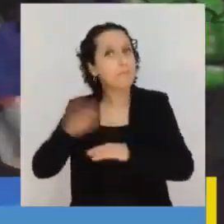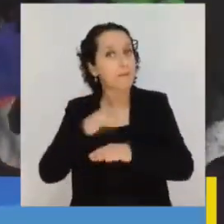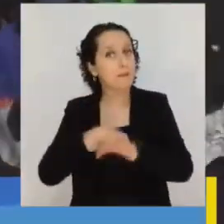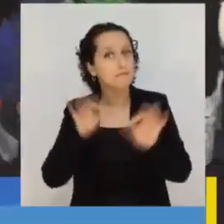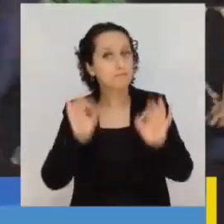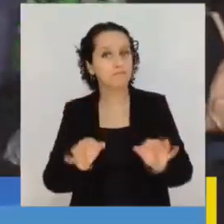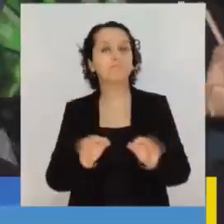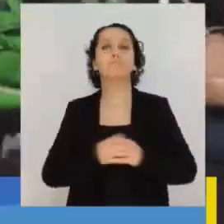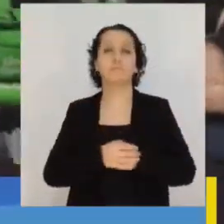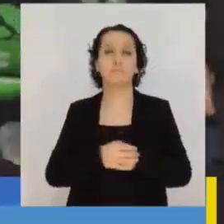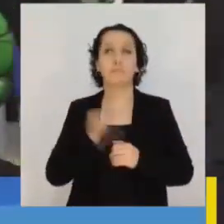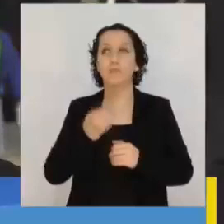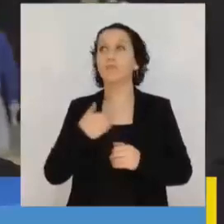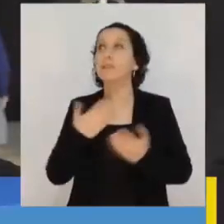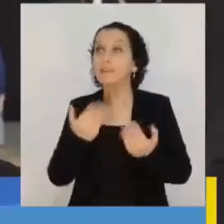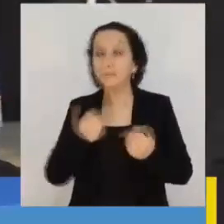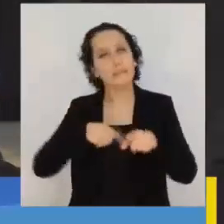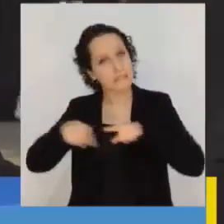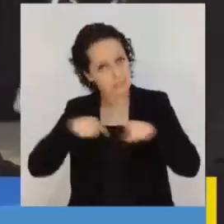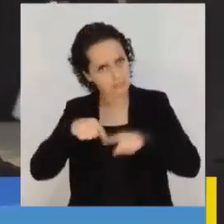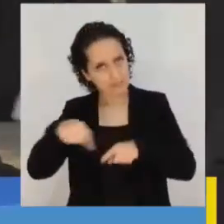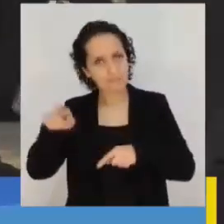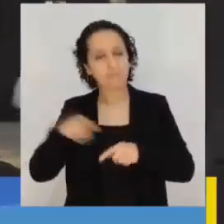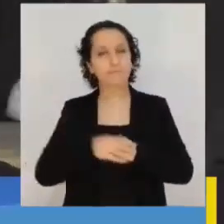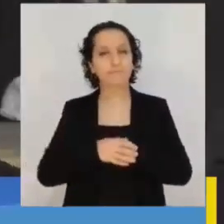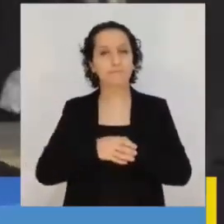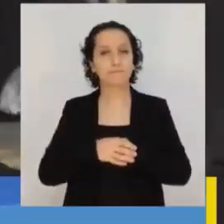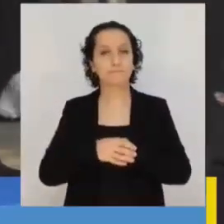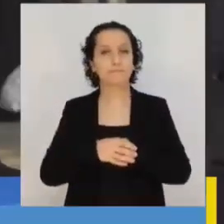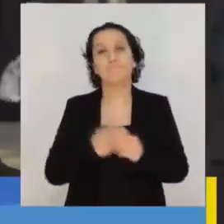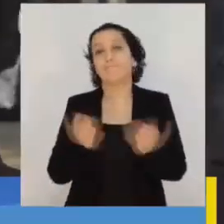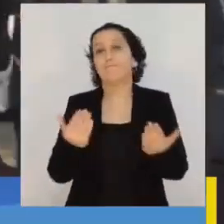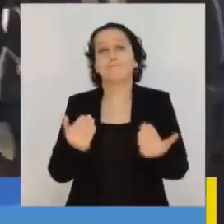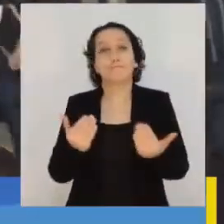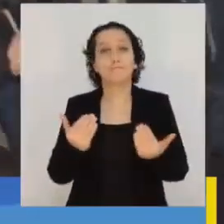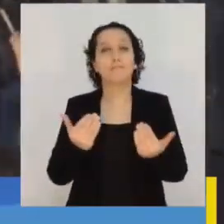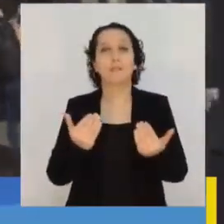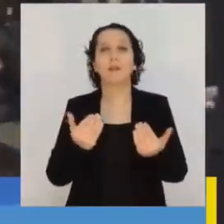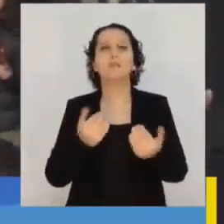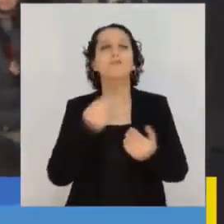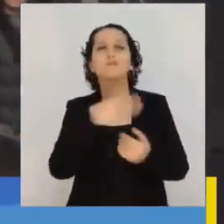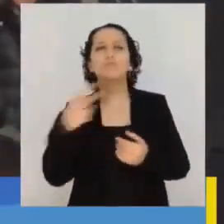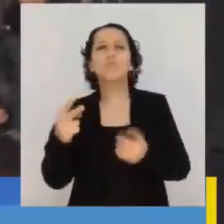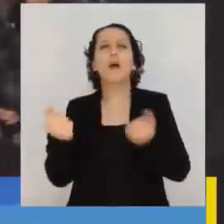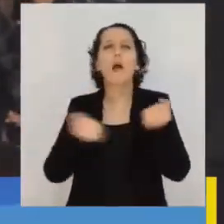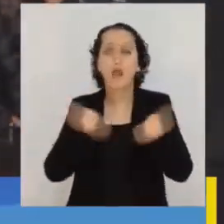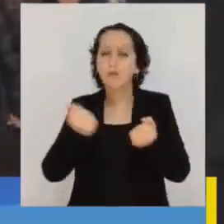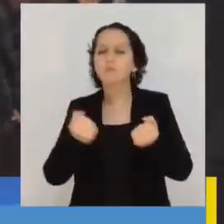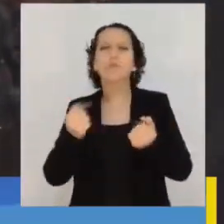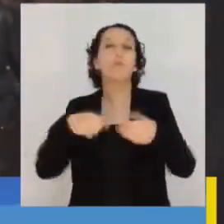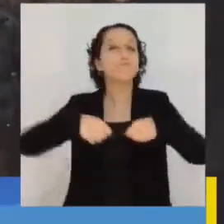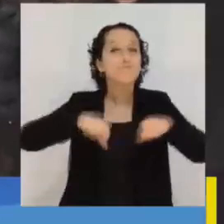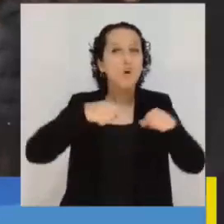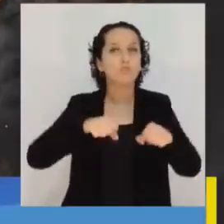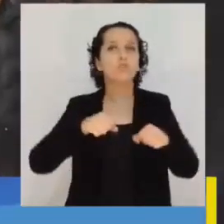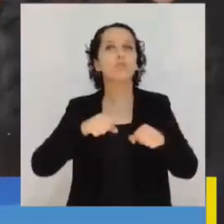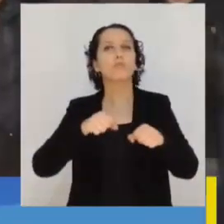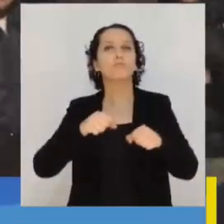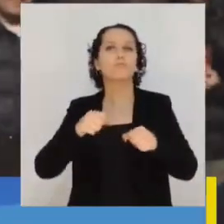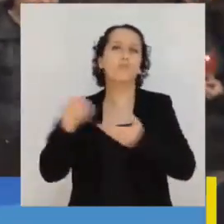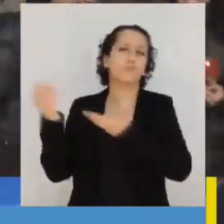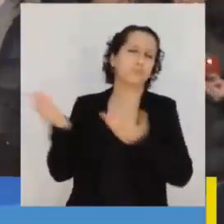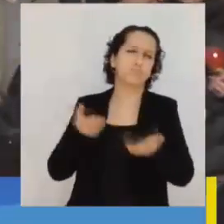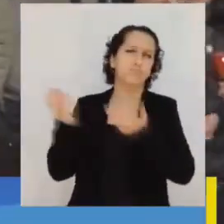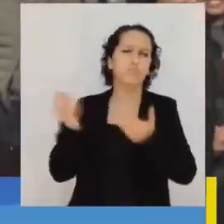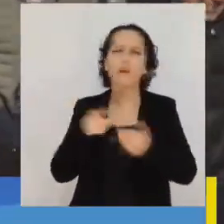ser apelados por los conductores. Hoy día existe la necesidad de homologar todo tipo de vehículos, especialmente las motos, que